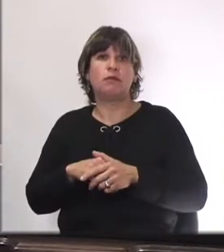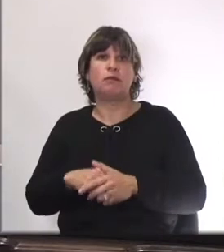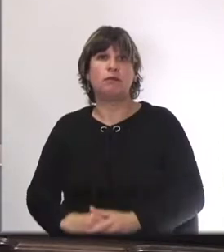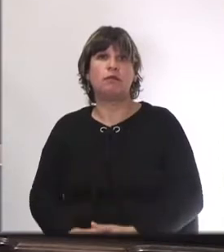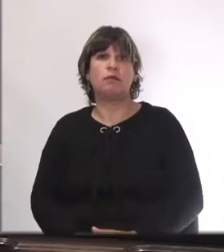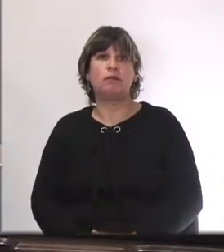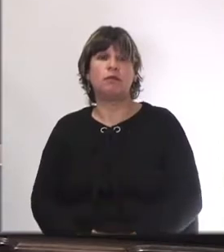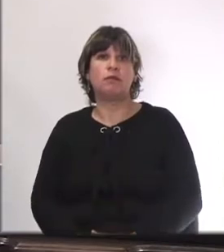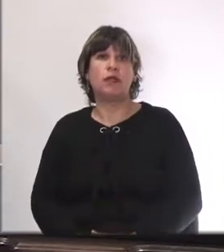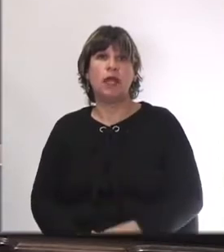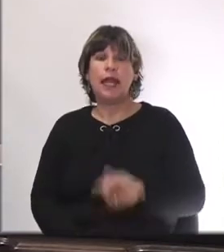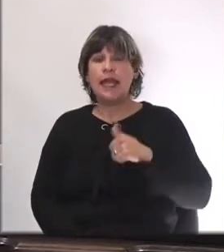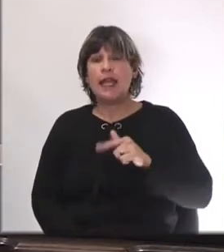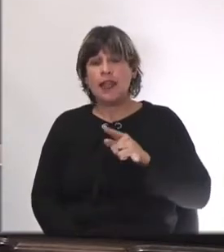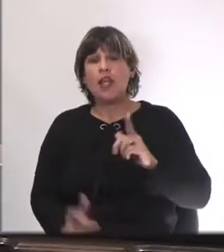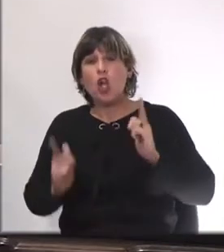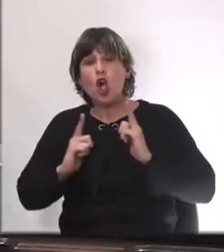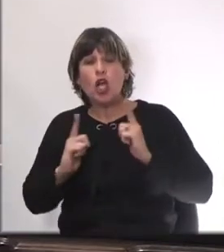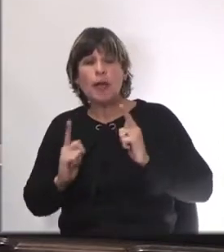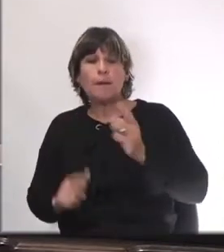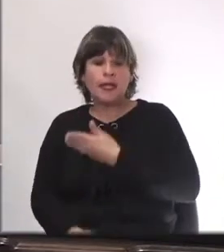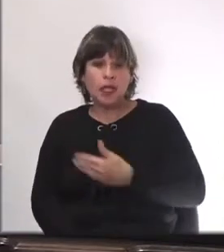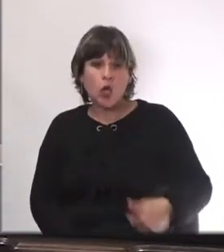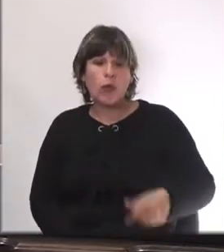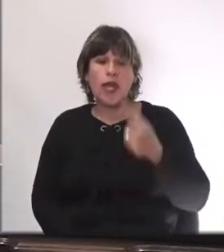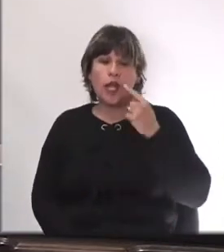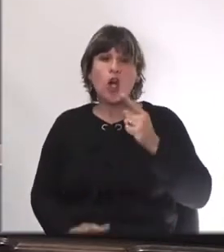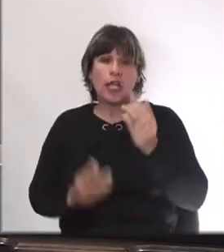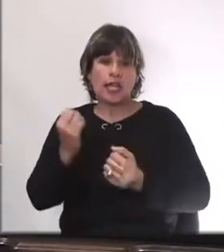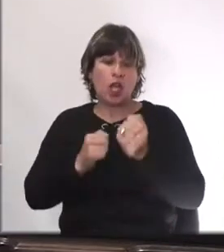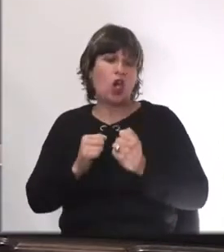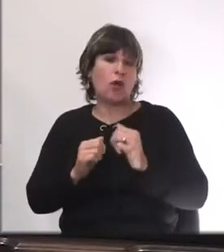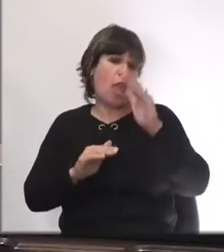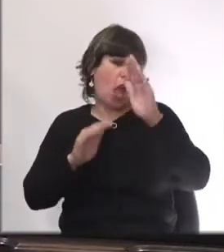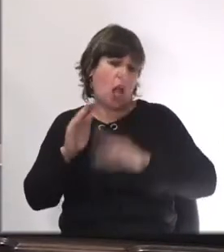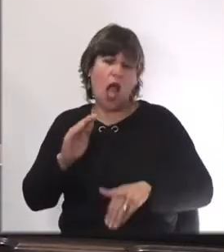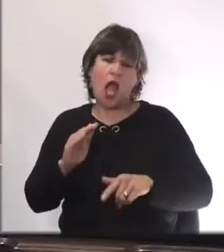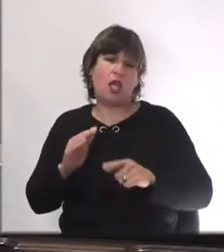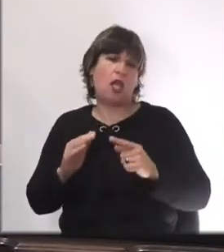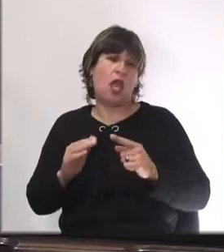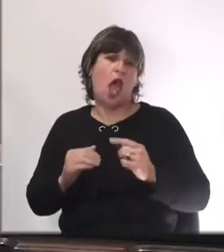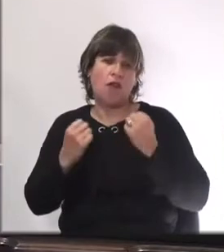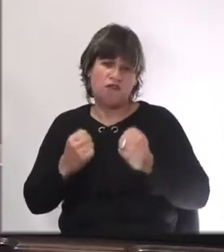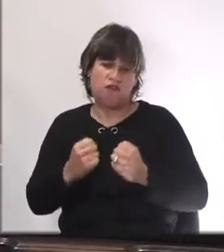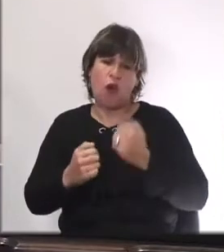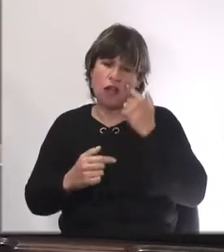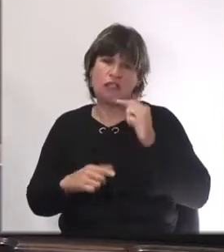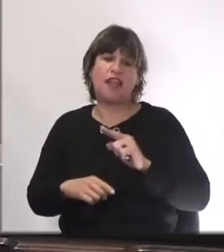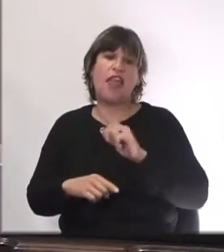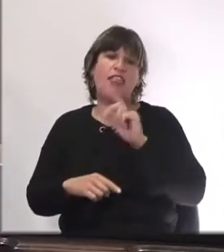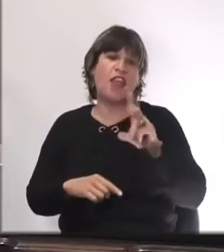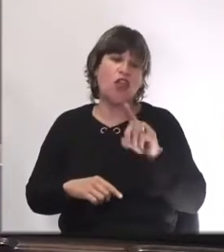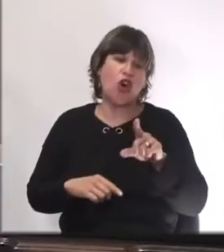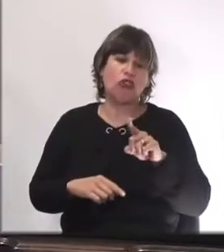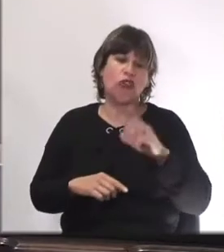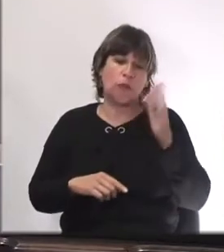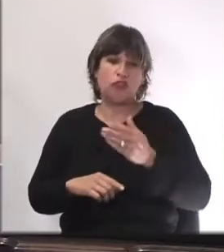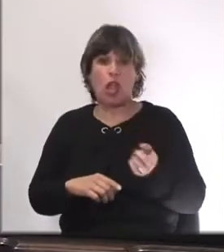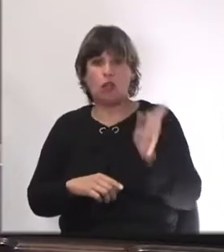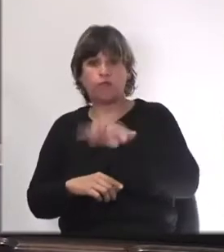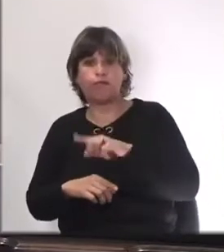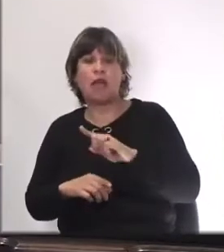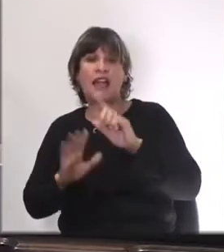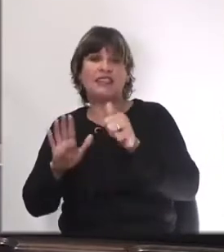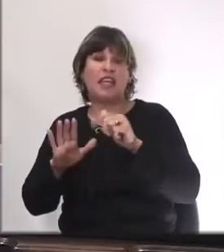la expectativa del gobierno es que la economía caiga fuertemente de 12 a 6,6%, el resultado fiscal no se entera. O sea, el